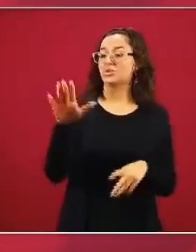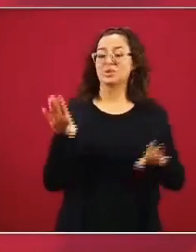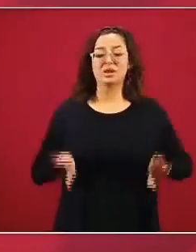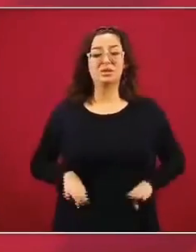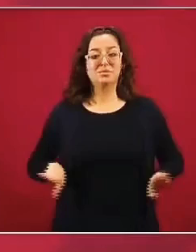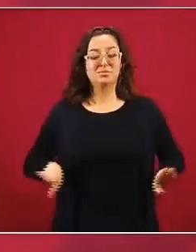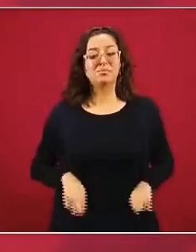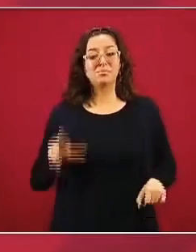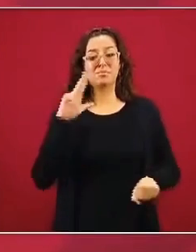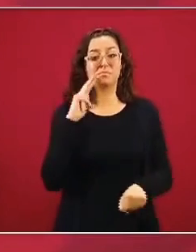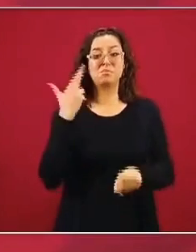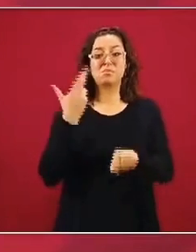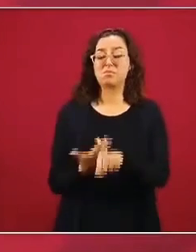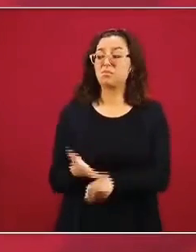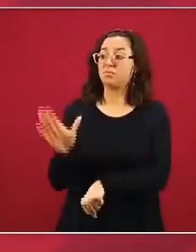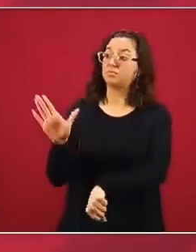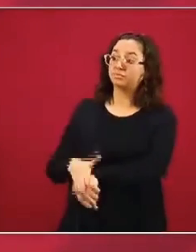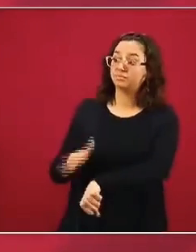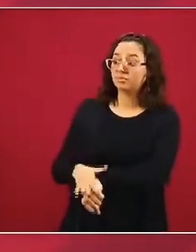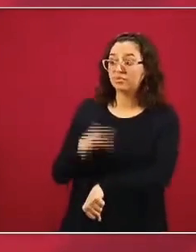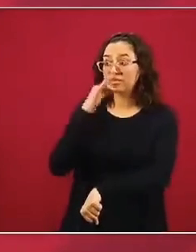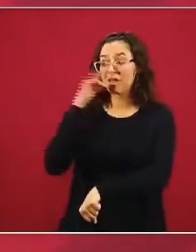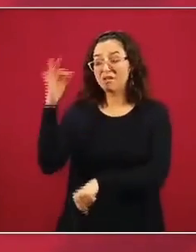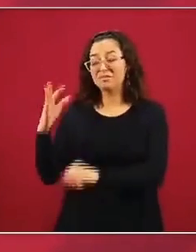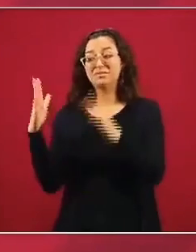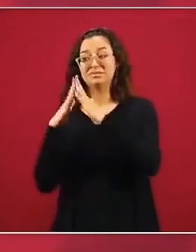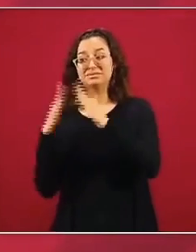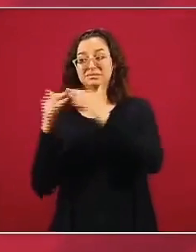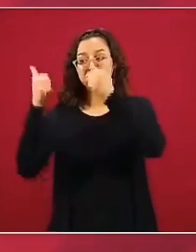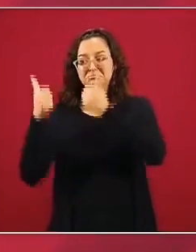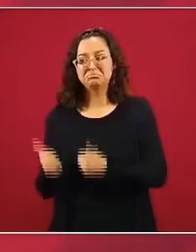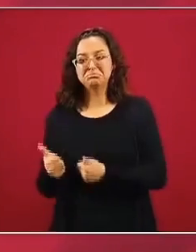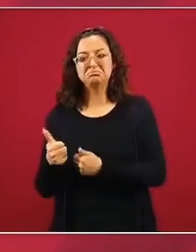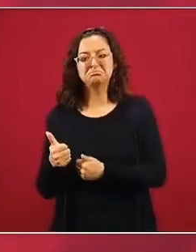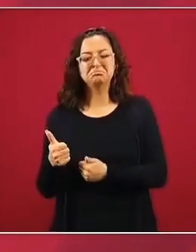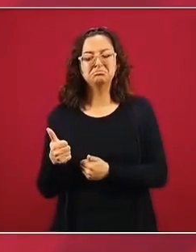que al llamado de quedarse en casa